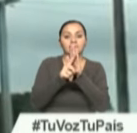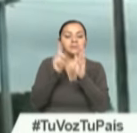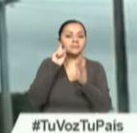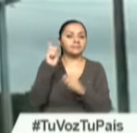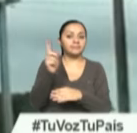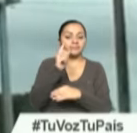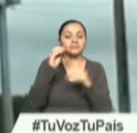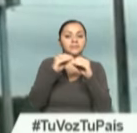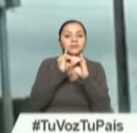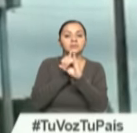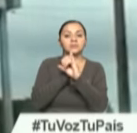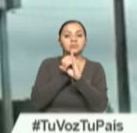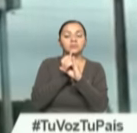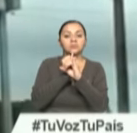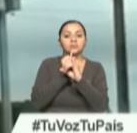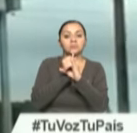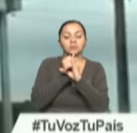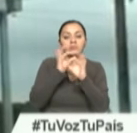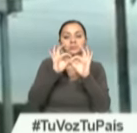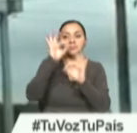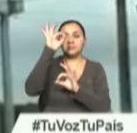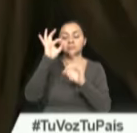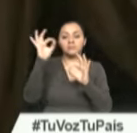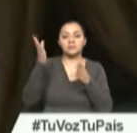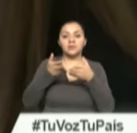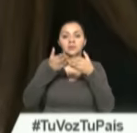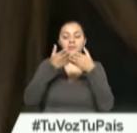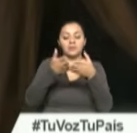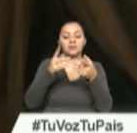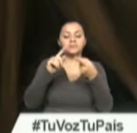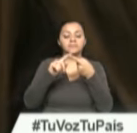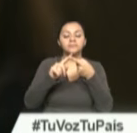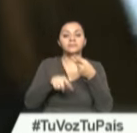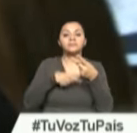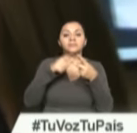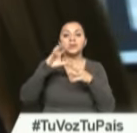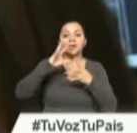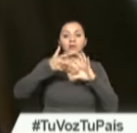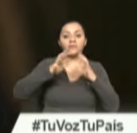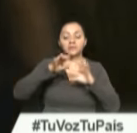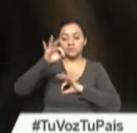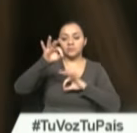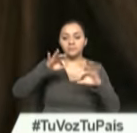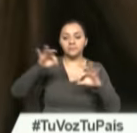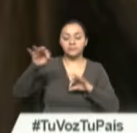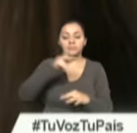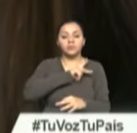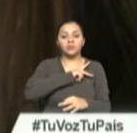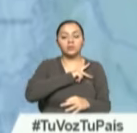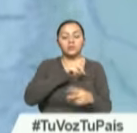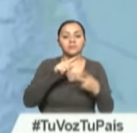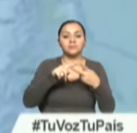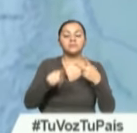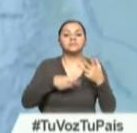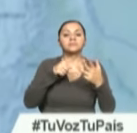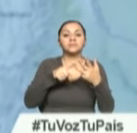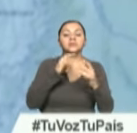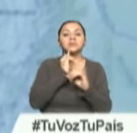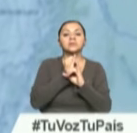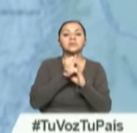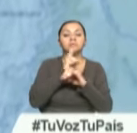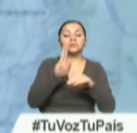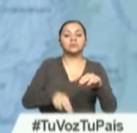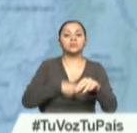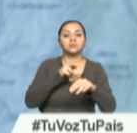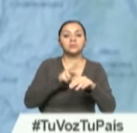el Instituto Oceanográfico de la Armada del Ecuador, el Instituto Geofísico de la Escuela Politécnica Nacional y el Instituto Nacional